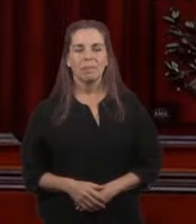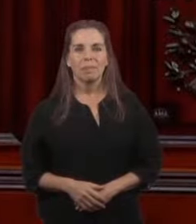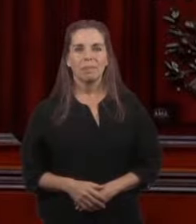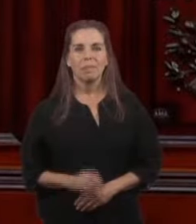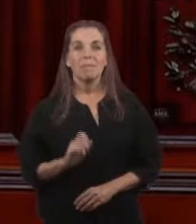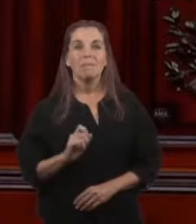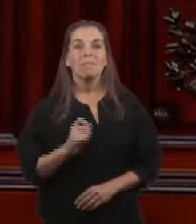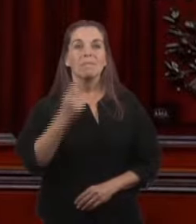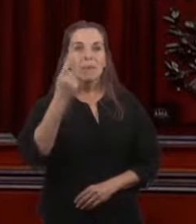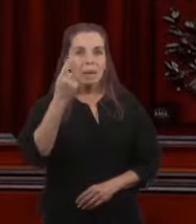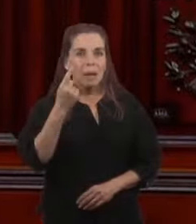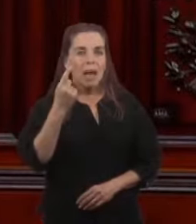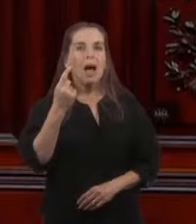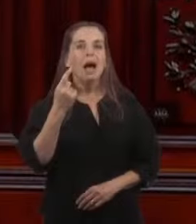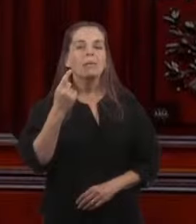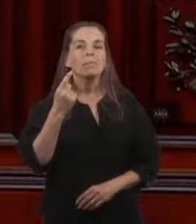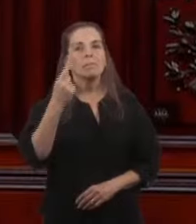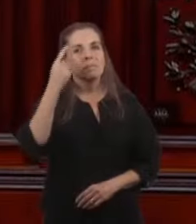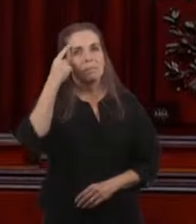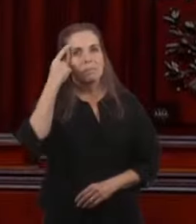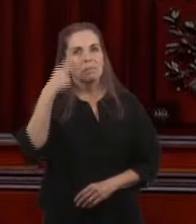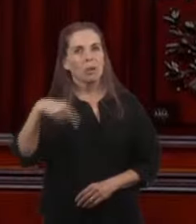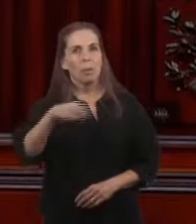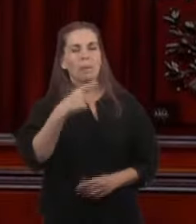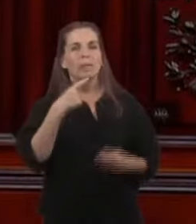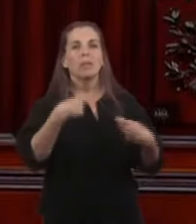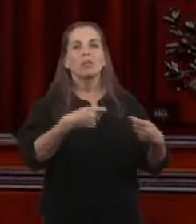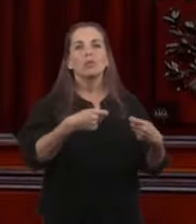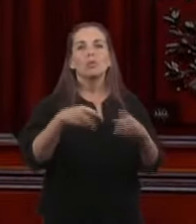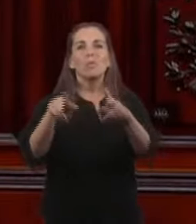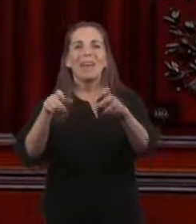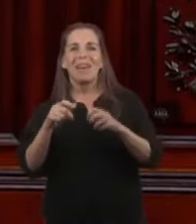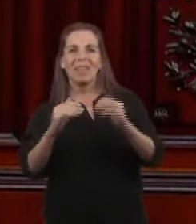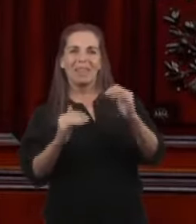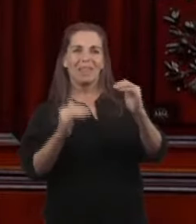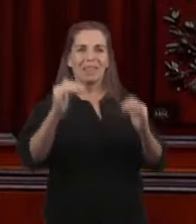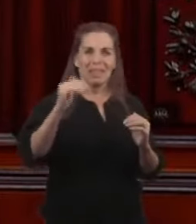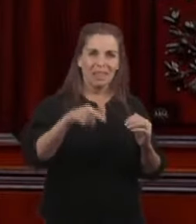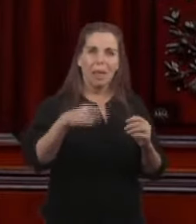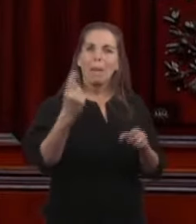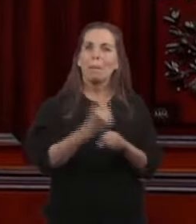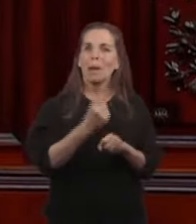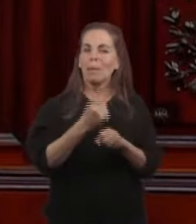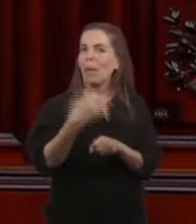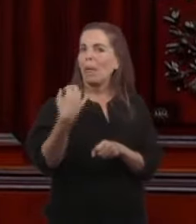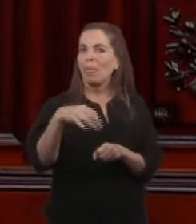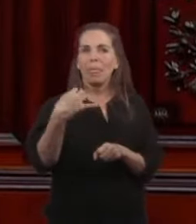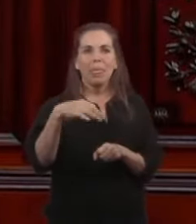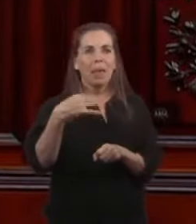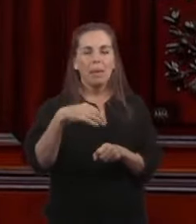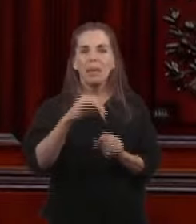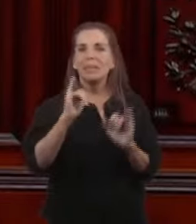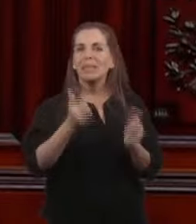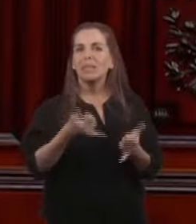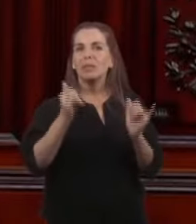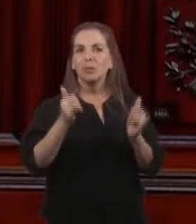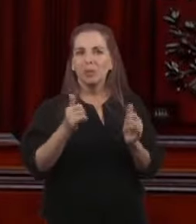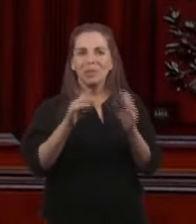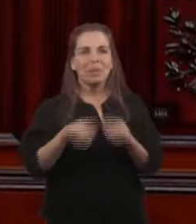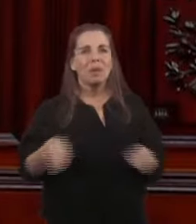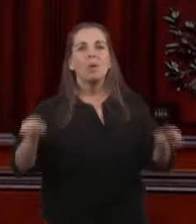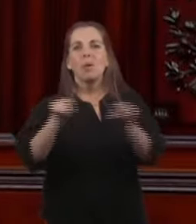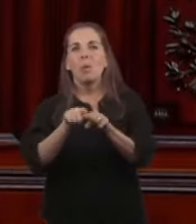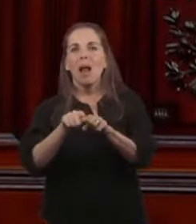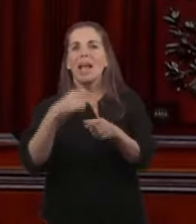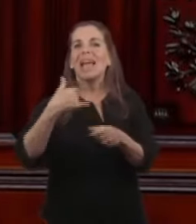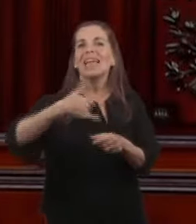la primera premisa de la que partimos es que el superávit primario tiene que equivaler o exceder obligatoriamente al monto de los intereses